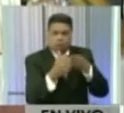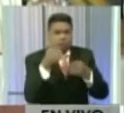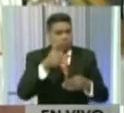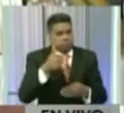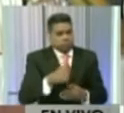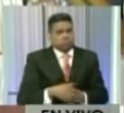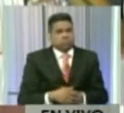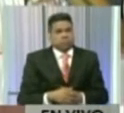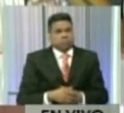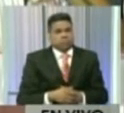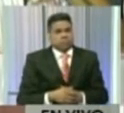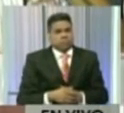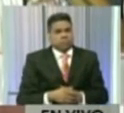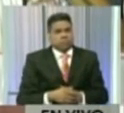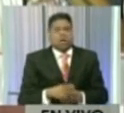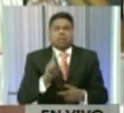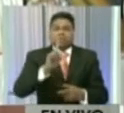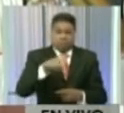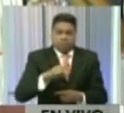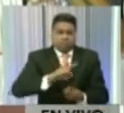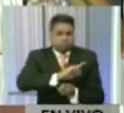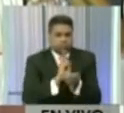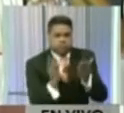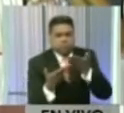y sustitución de importaciones.